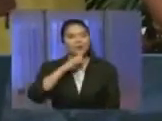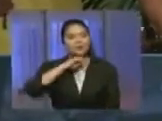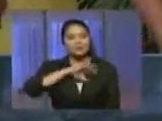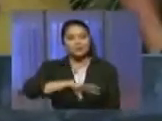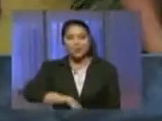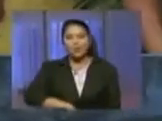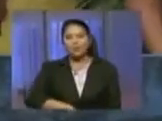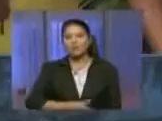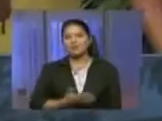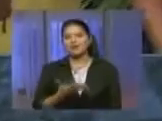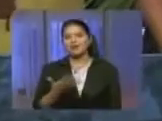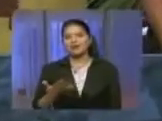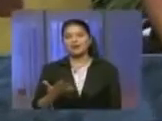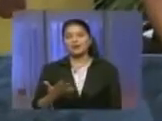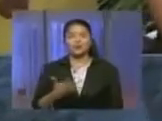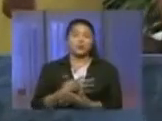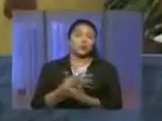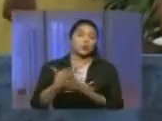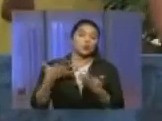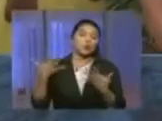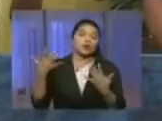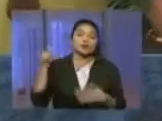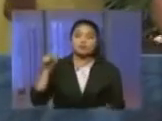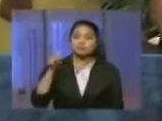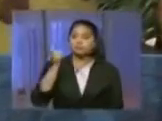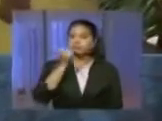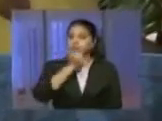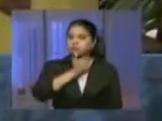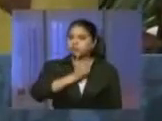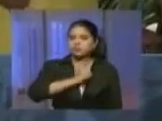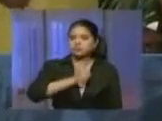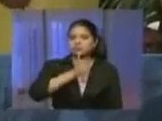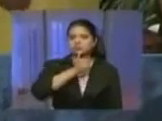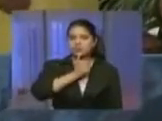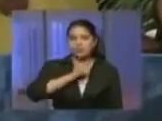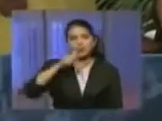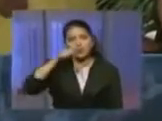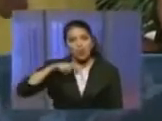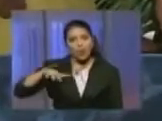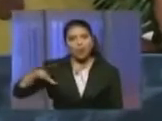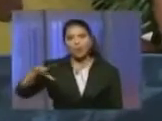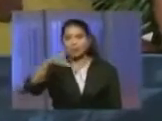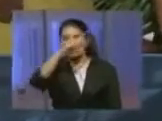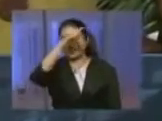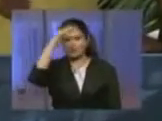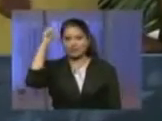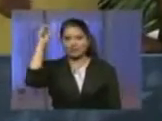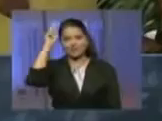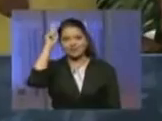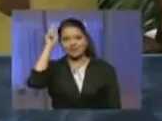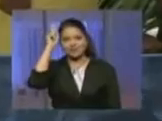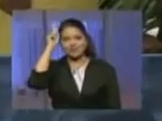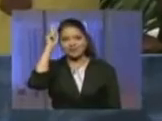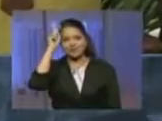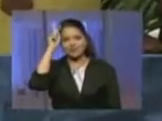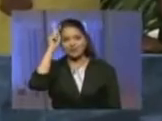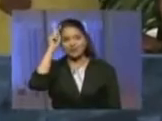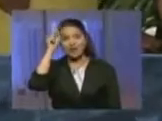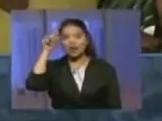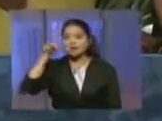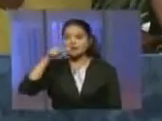historia grandiosa de resistencia de nuestros pueblos aborígenes nuestros pueblos indígenas como nuestra